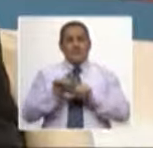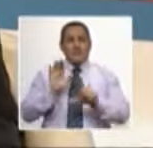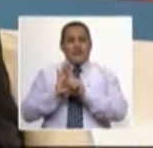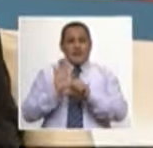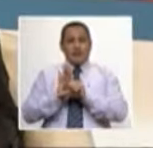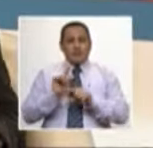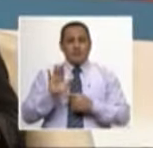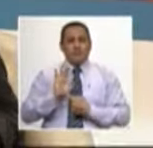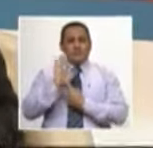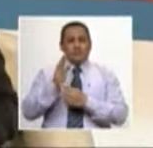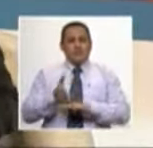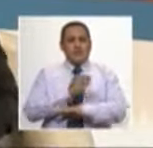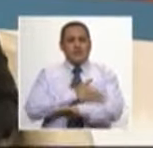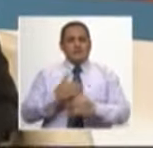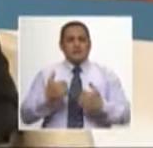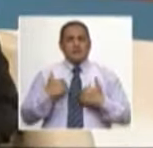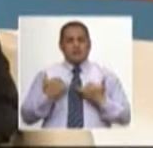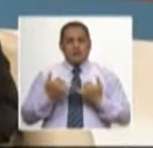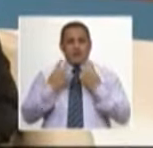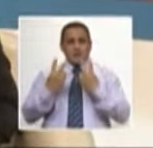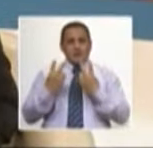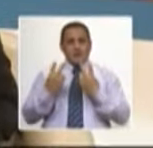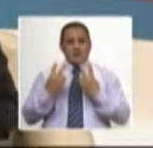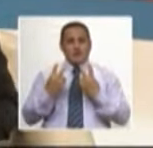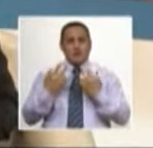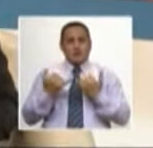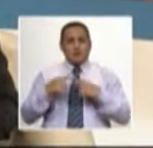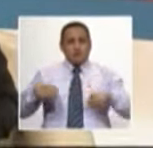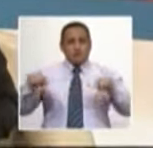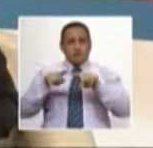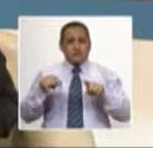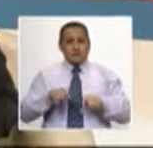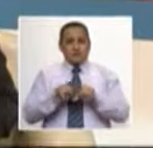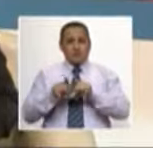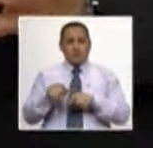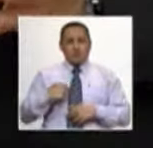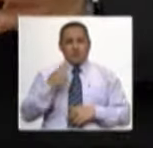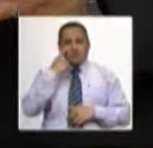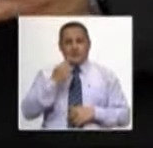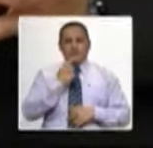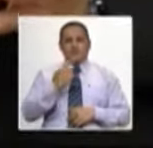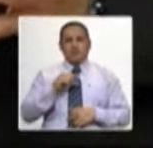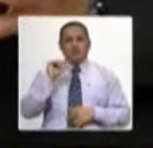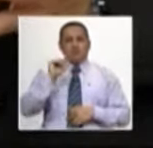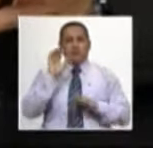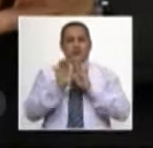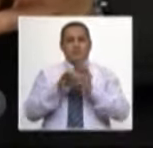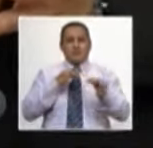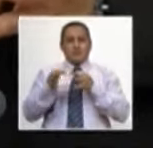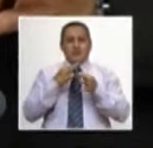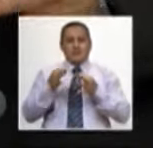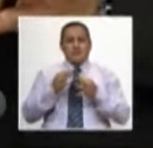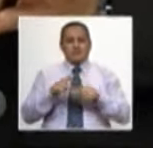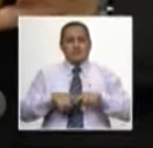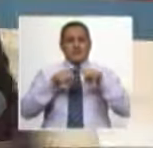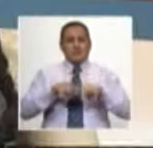legitimidad, una publicación que tenemos aquí para que ustedes también lo conozcan y estén un poco al alcance y al